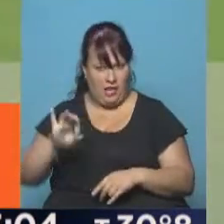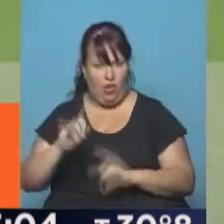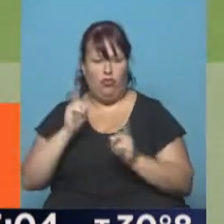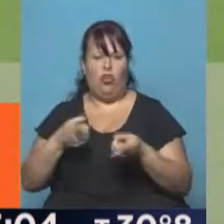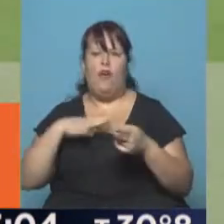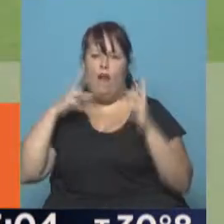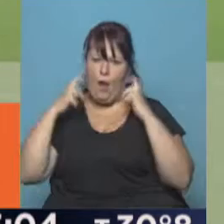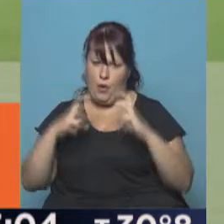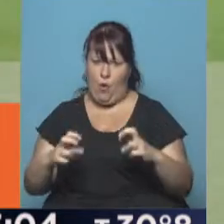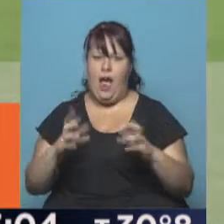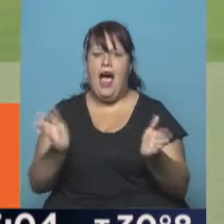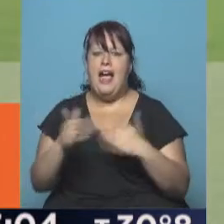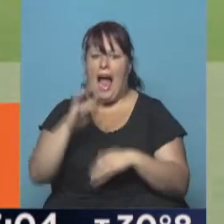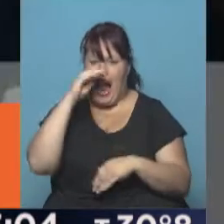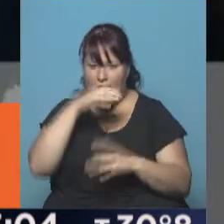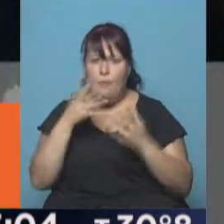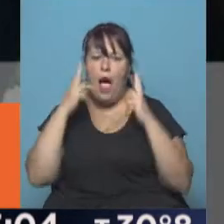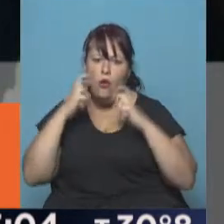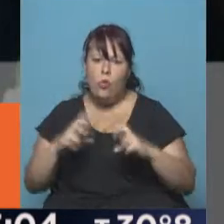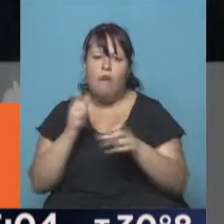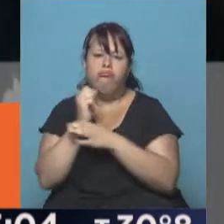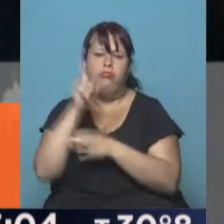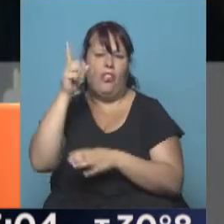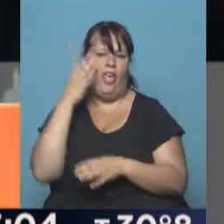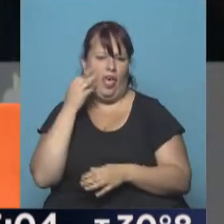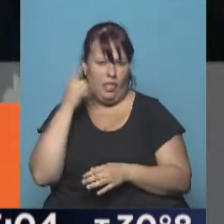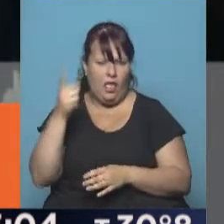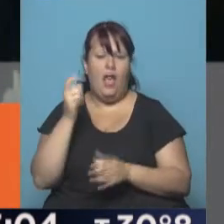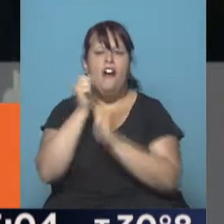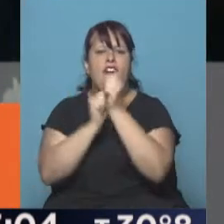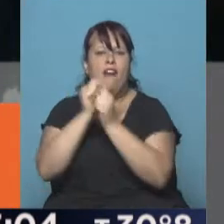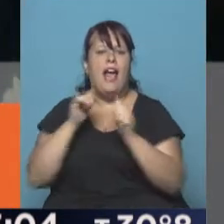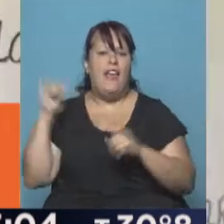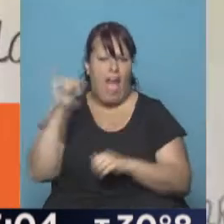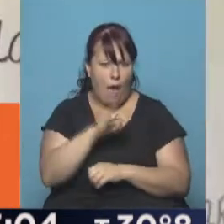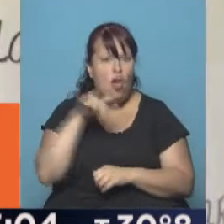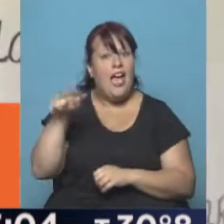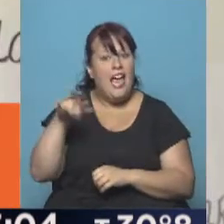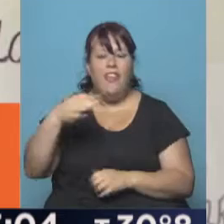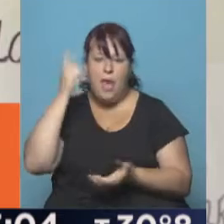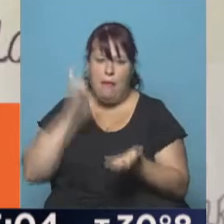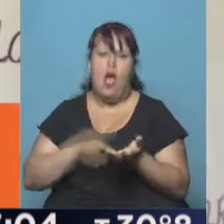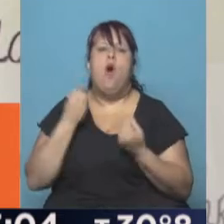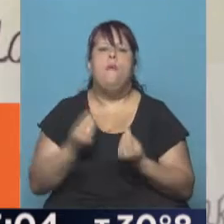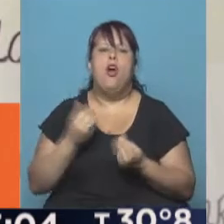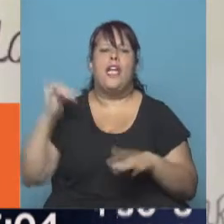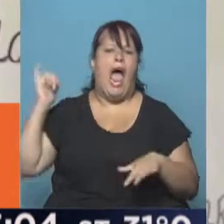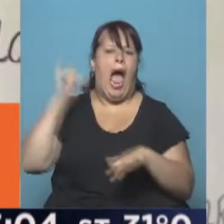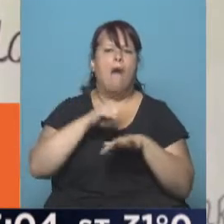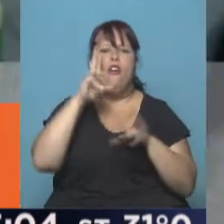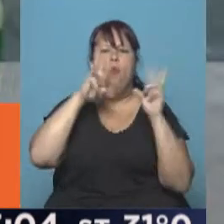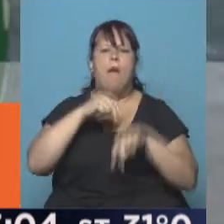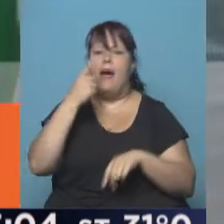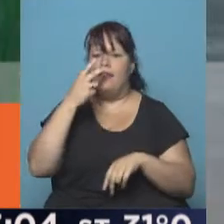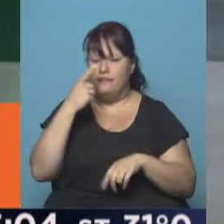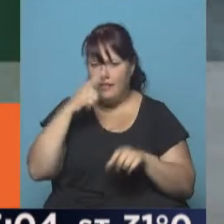la investigación. Las cajas negras serán analizadas por expertos británicos, los fabricantes del avión. Ellos deben determinar por qué el avión se quedó sin